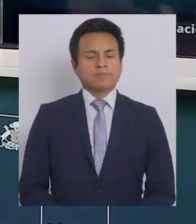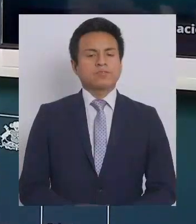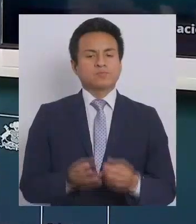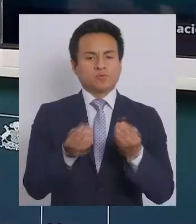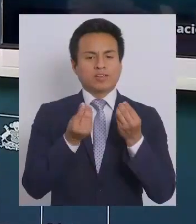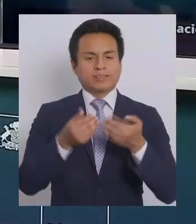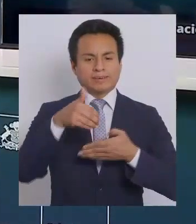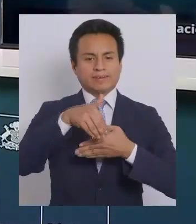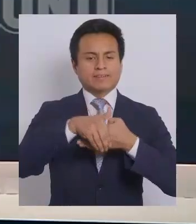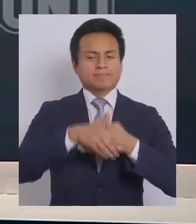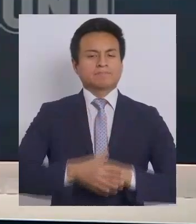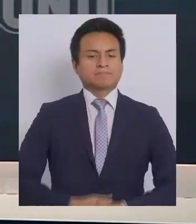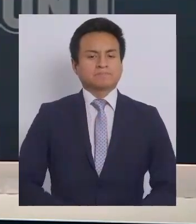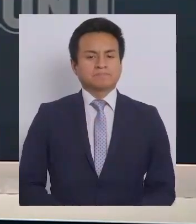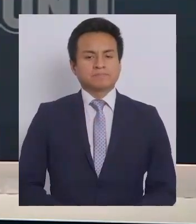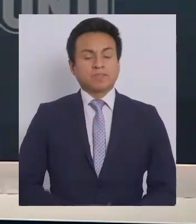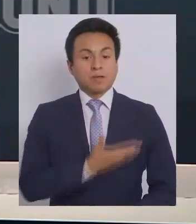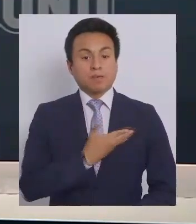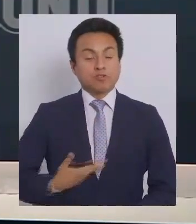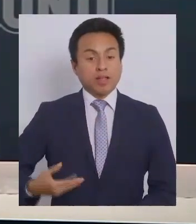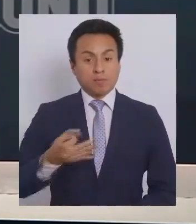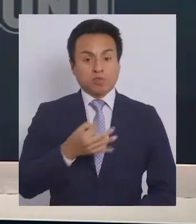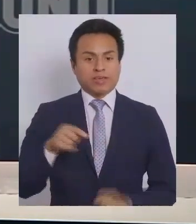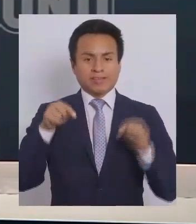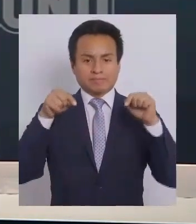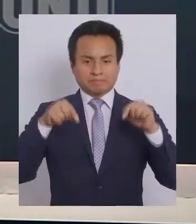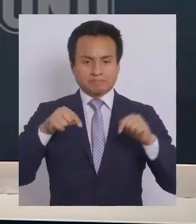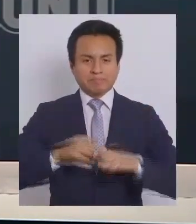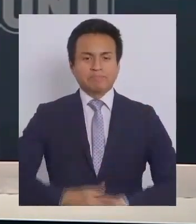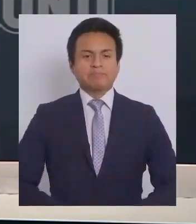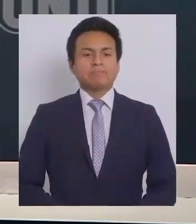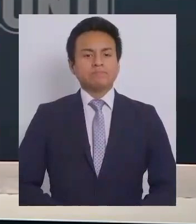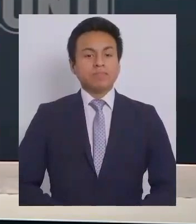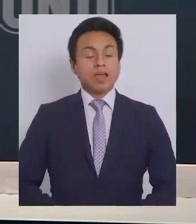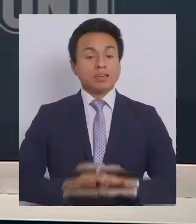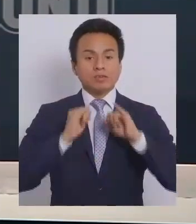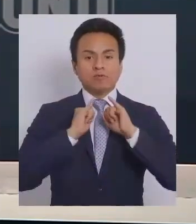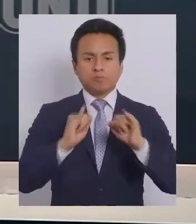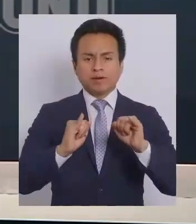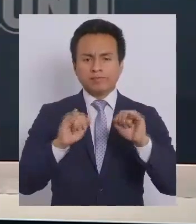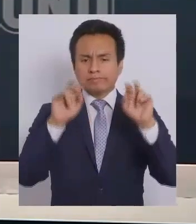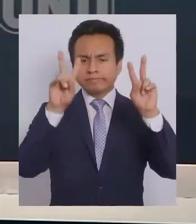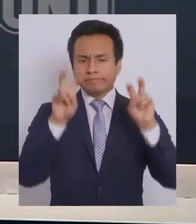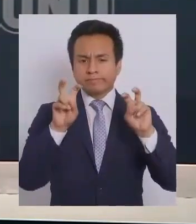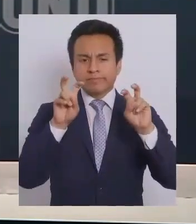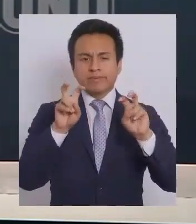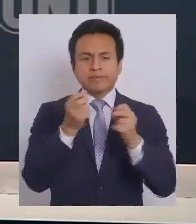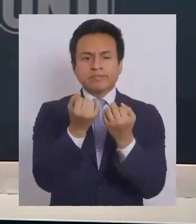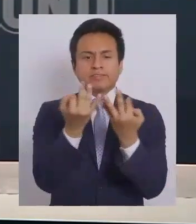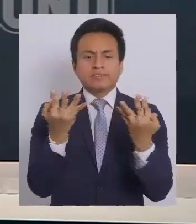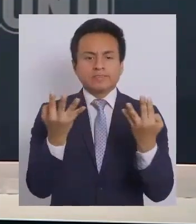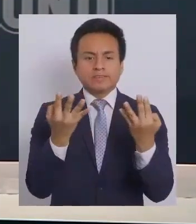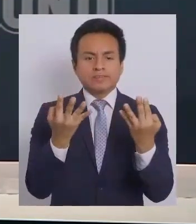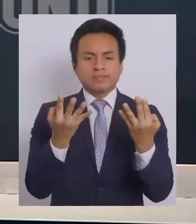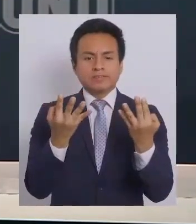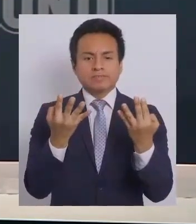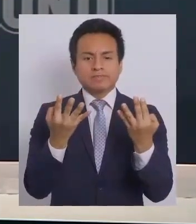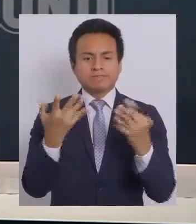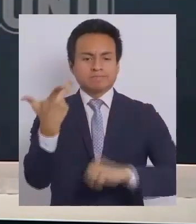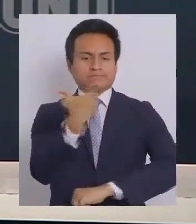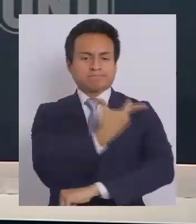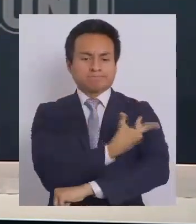muy buenas tardes desde el palacio de la moneda informando sobre las cifras relacionadas con la